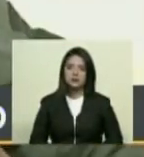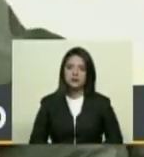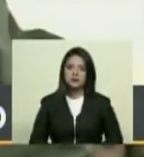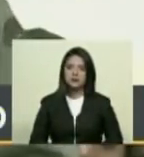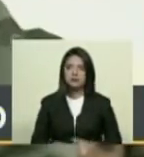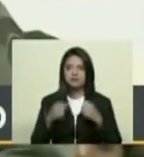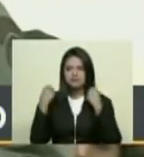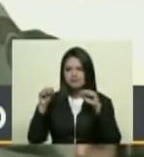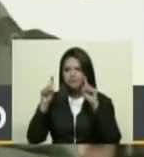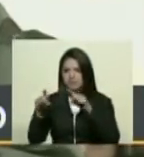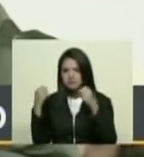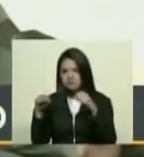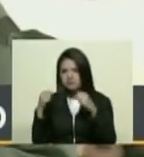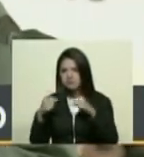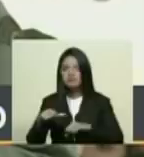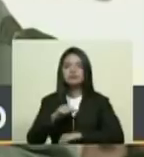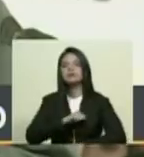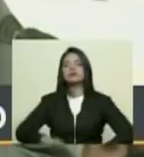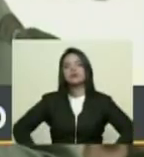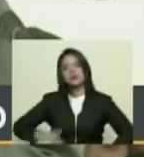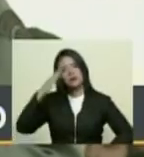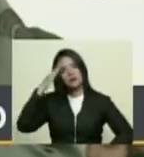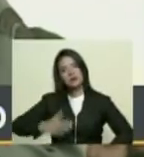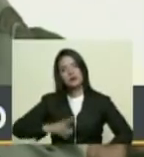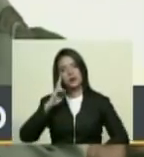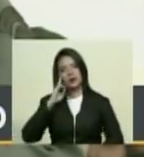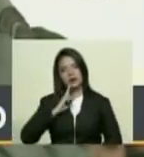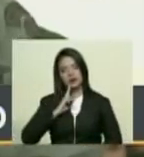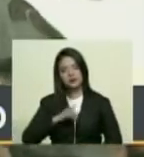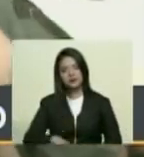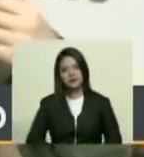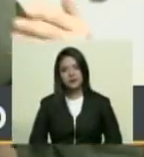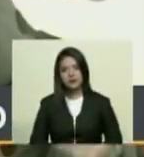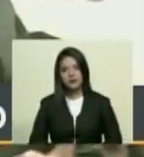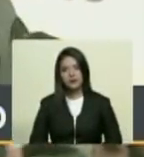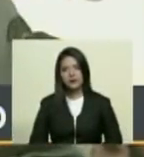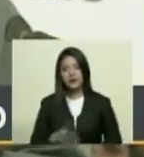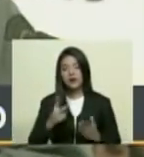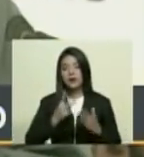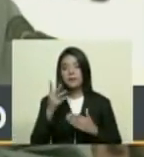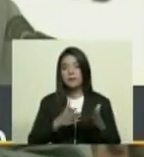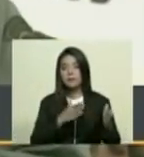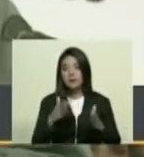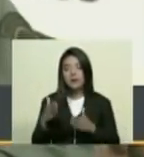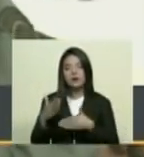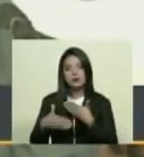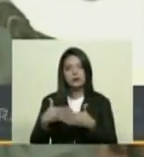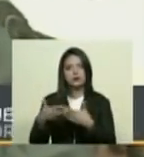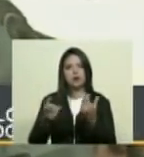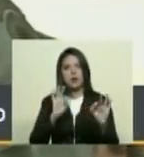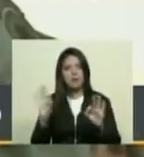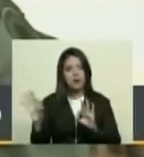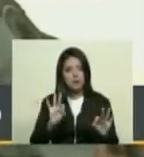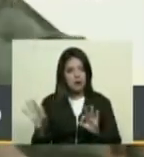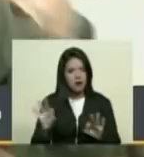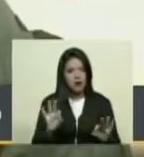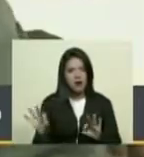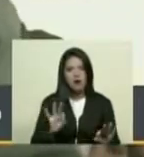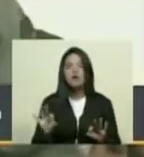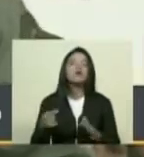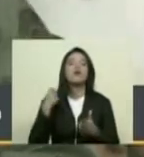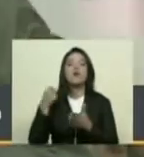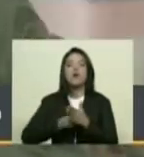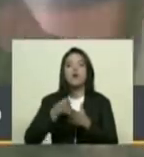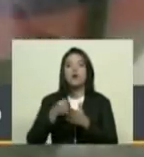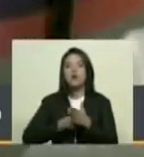entrenada por los componentes de la Fuerza Armada Nacional Bolivariana. Comando Estratégico ha venido preparando,